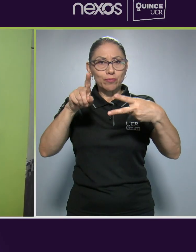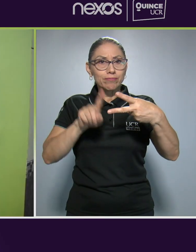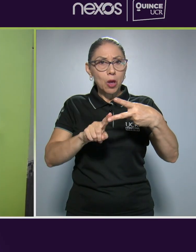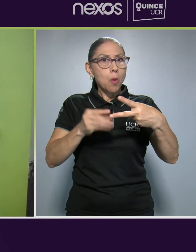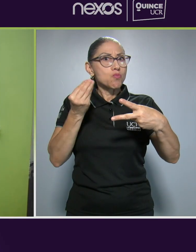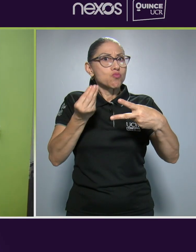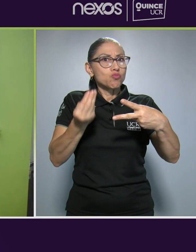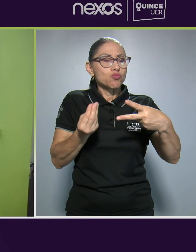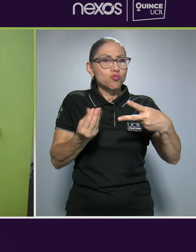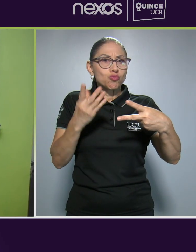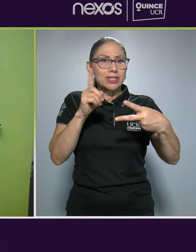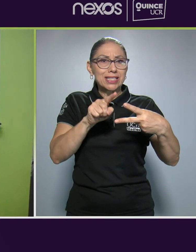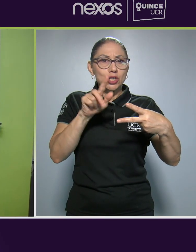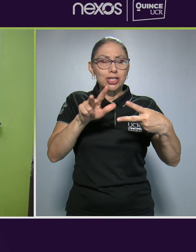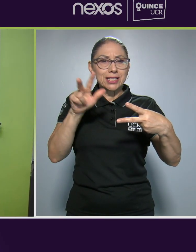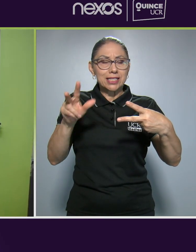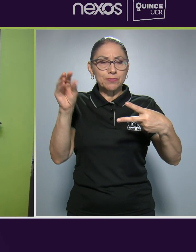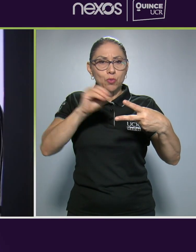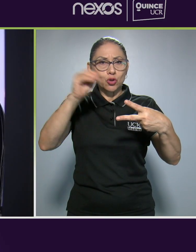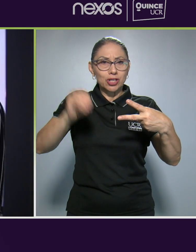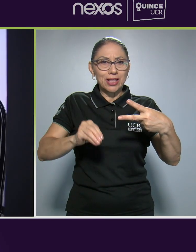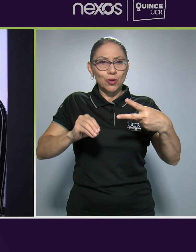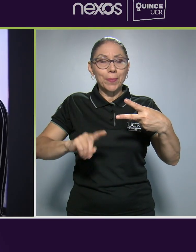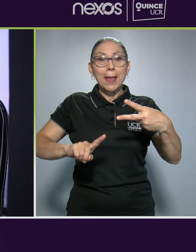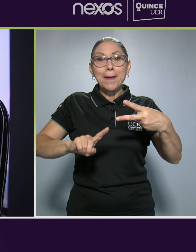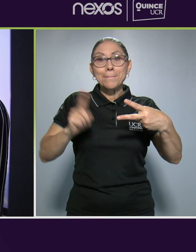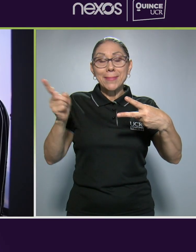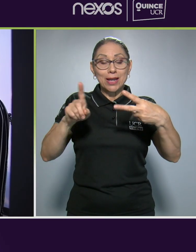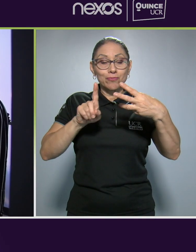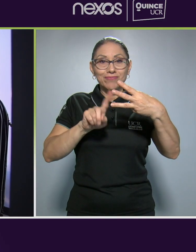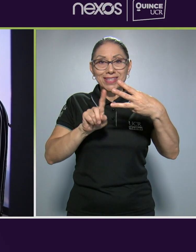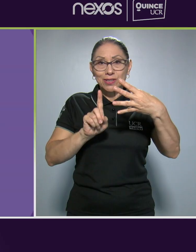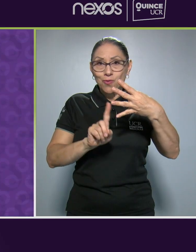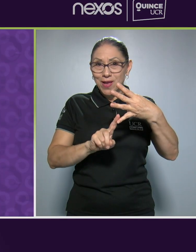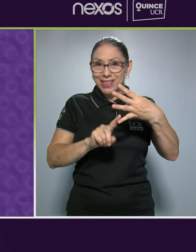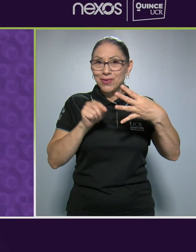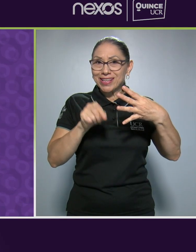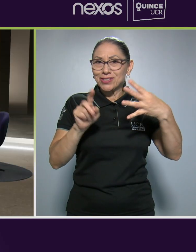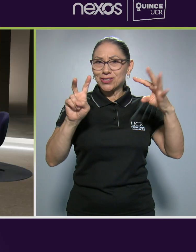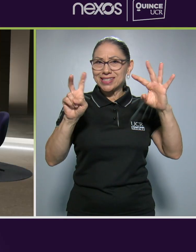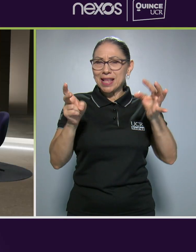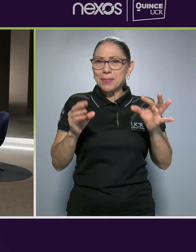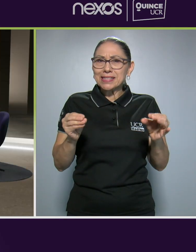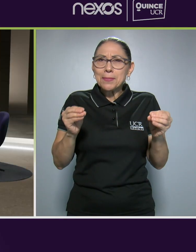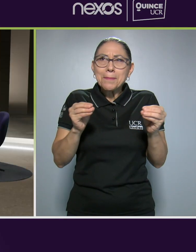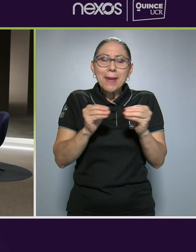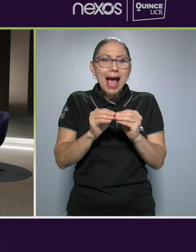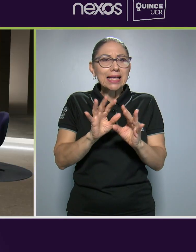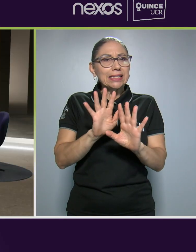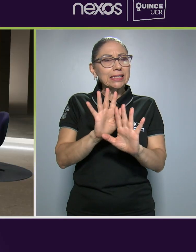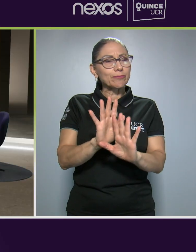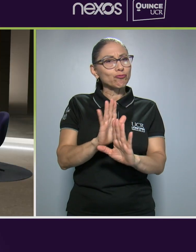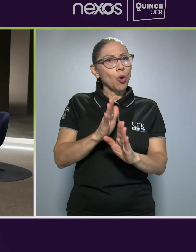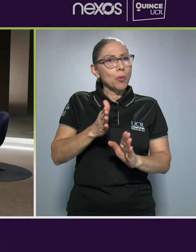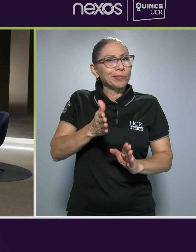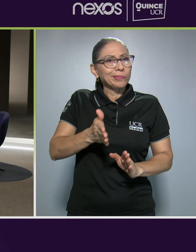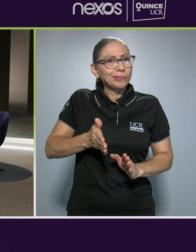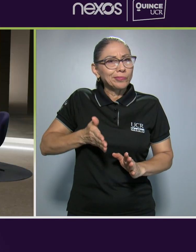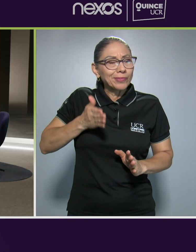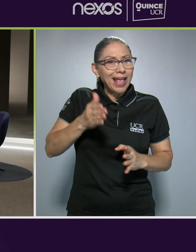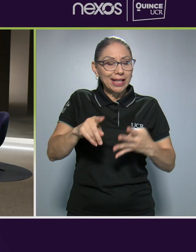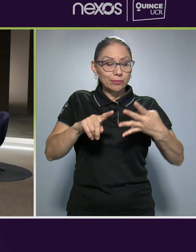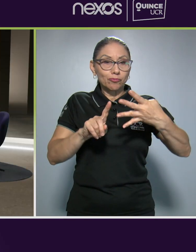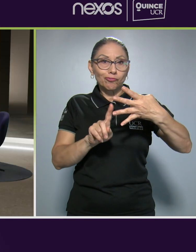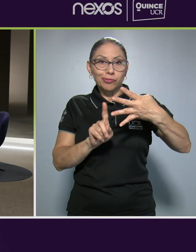del 133%. Pero los ejes 3 y 4 están un poquito más conservadores. El eje 3